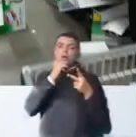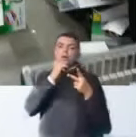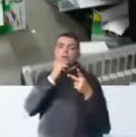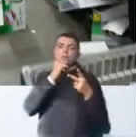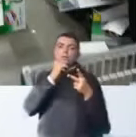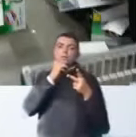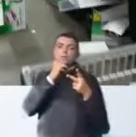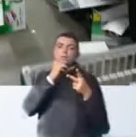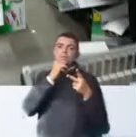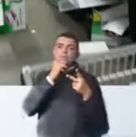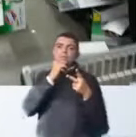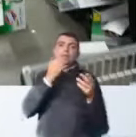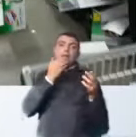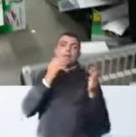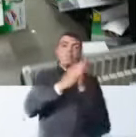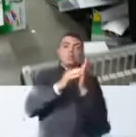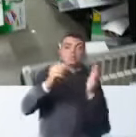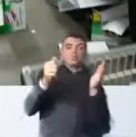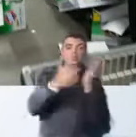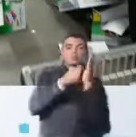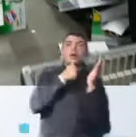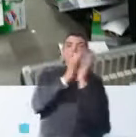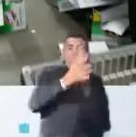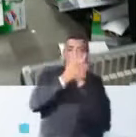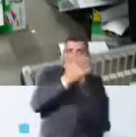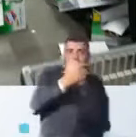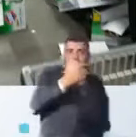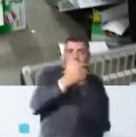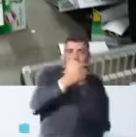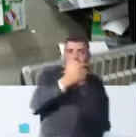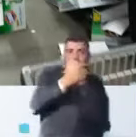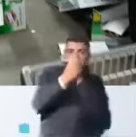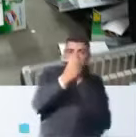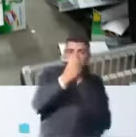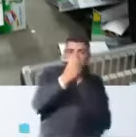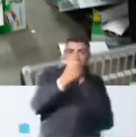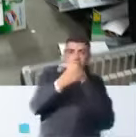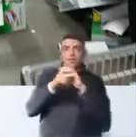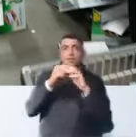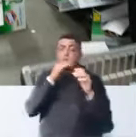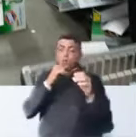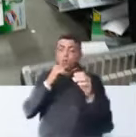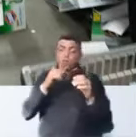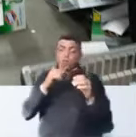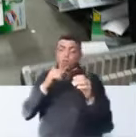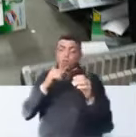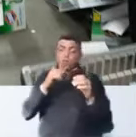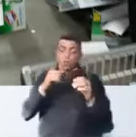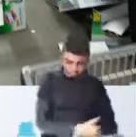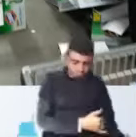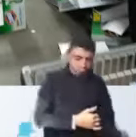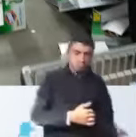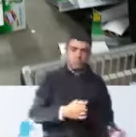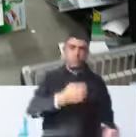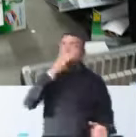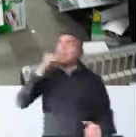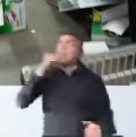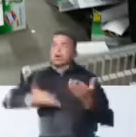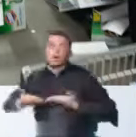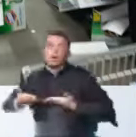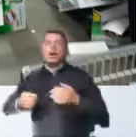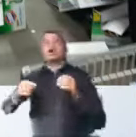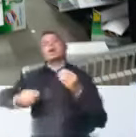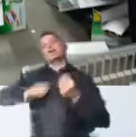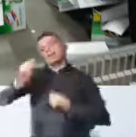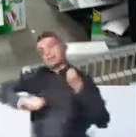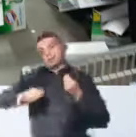detergentes para limpiar los pisos, y desde ahí empieza el cuidado, porque es que si todos acaparamos